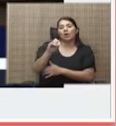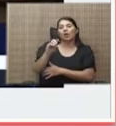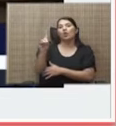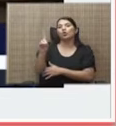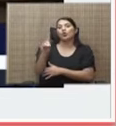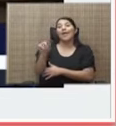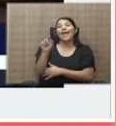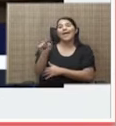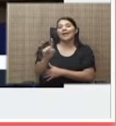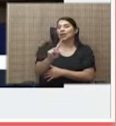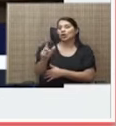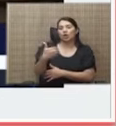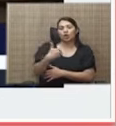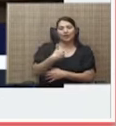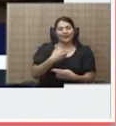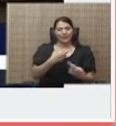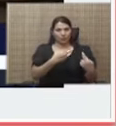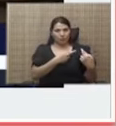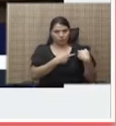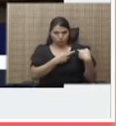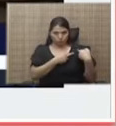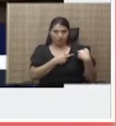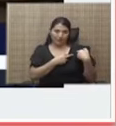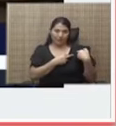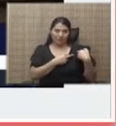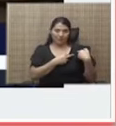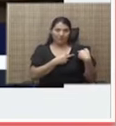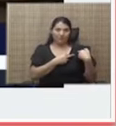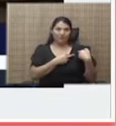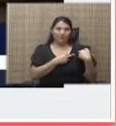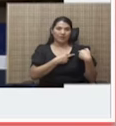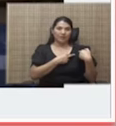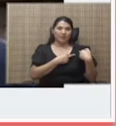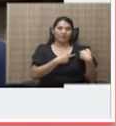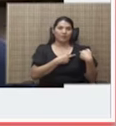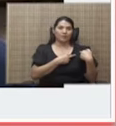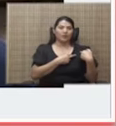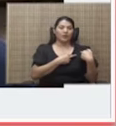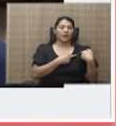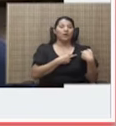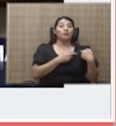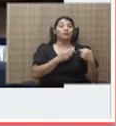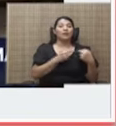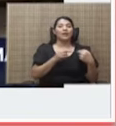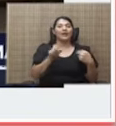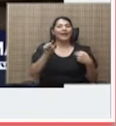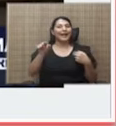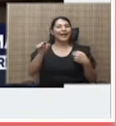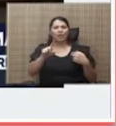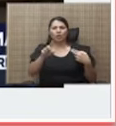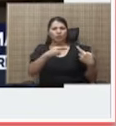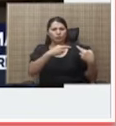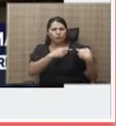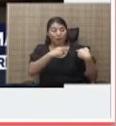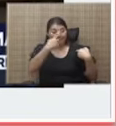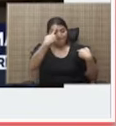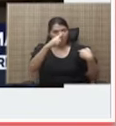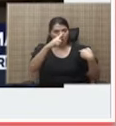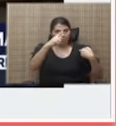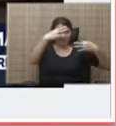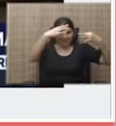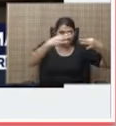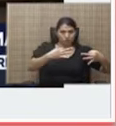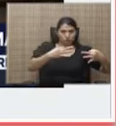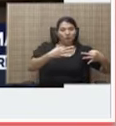respecto de las decisiones de los accionistas o de los representantes de la